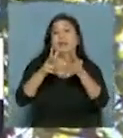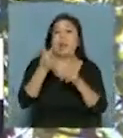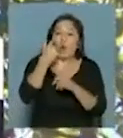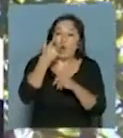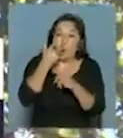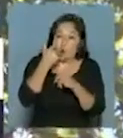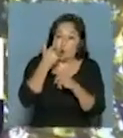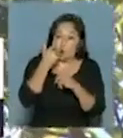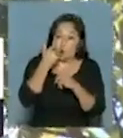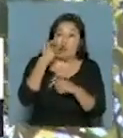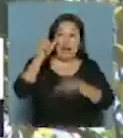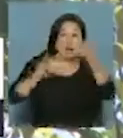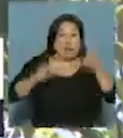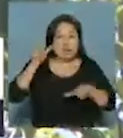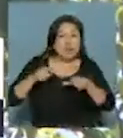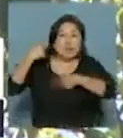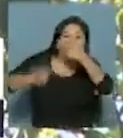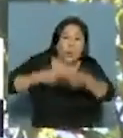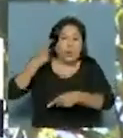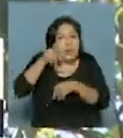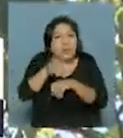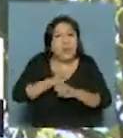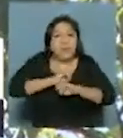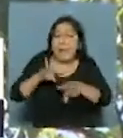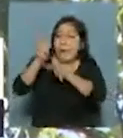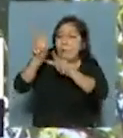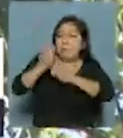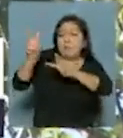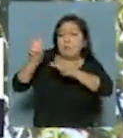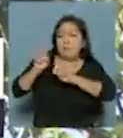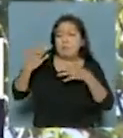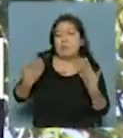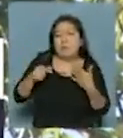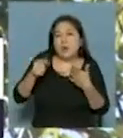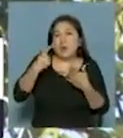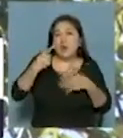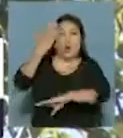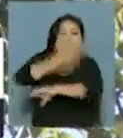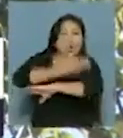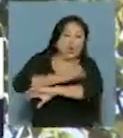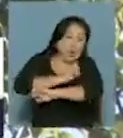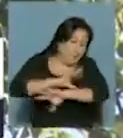atención a las personas que siguen cometiendo este tipo de conducta,